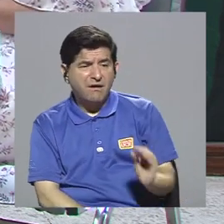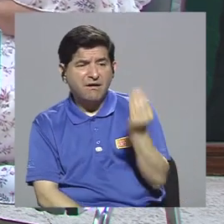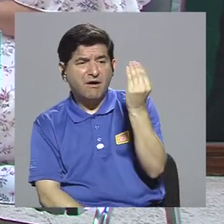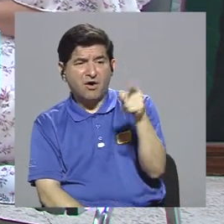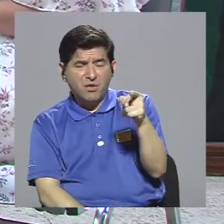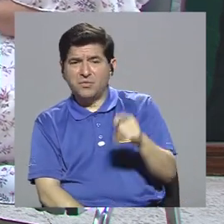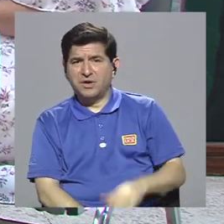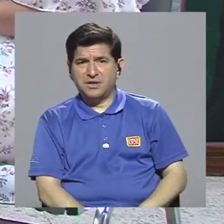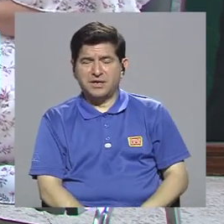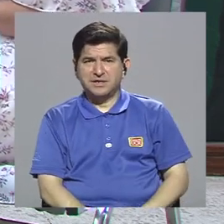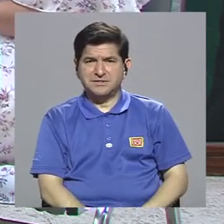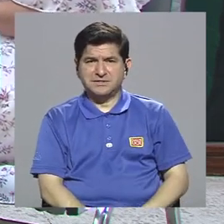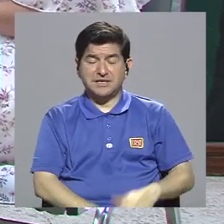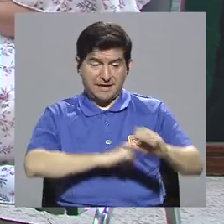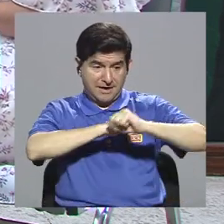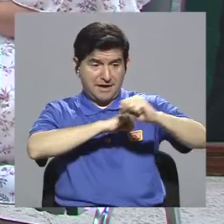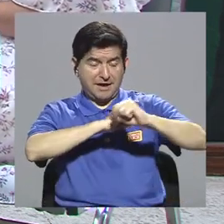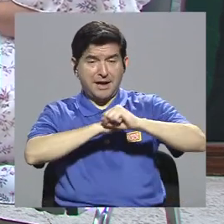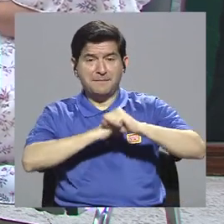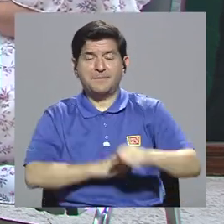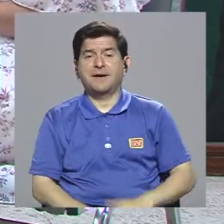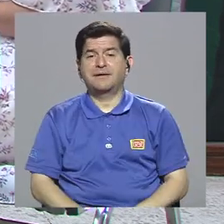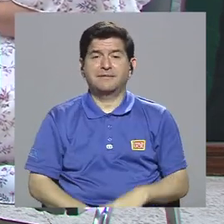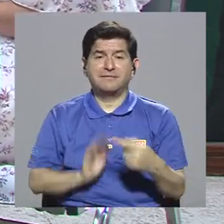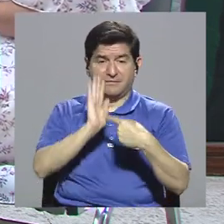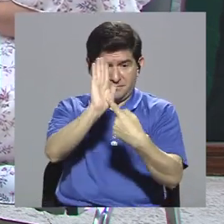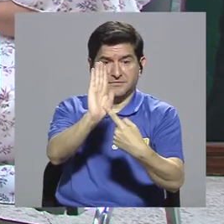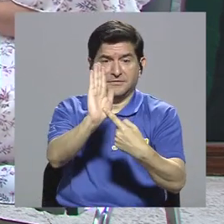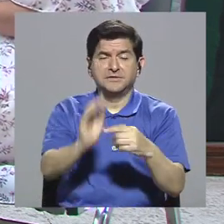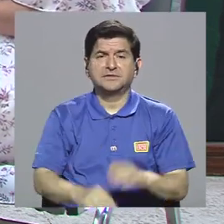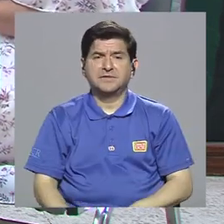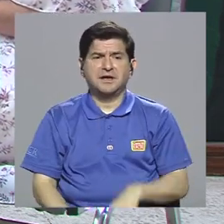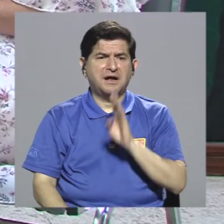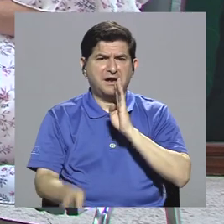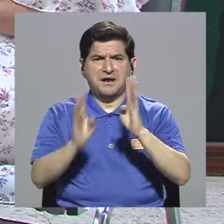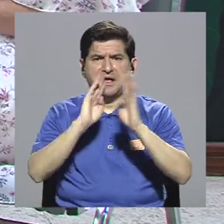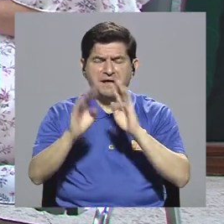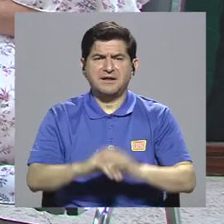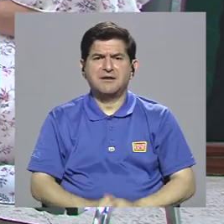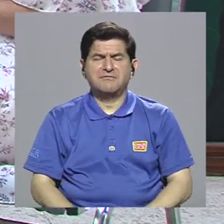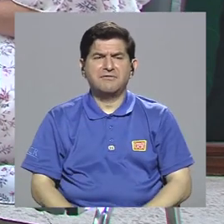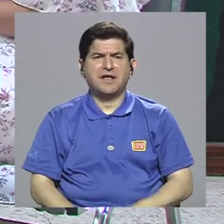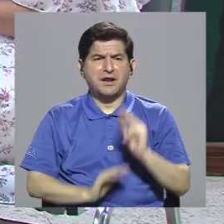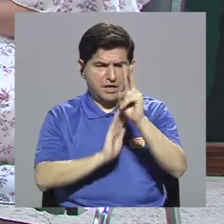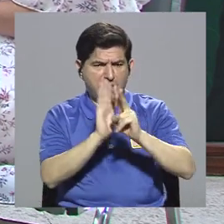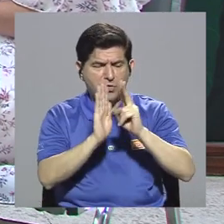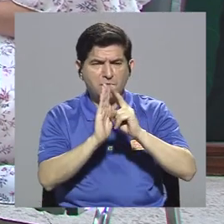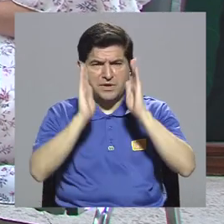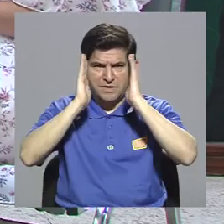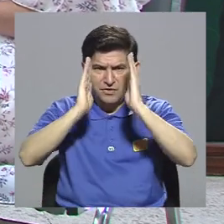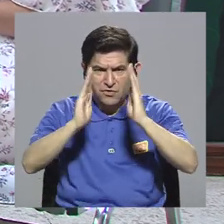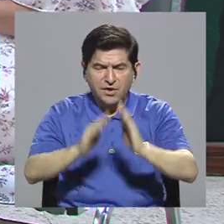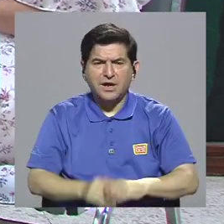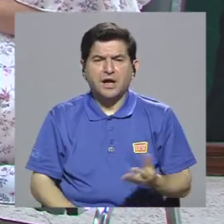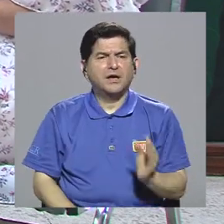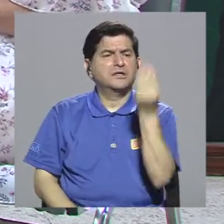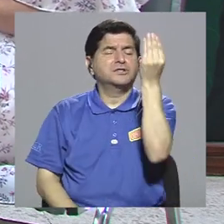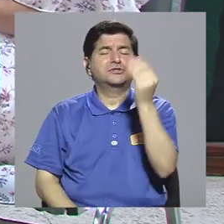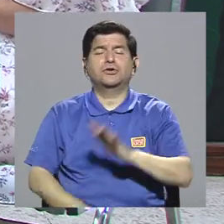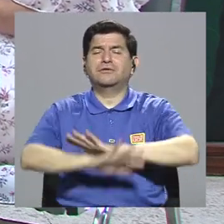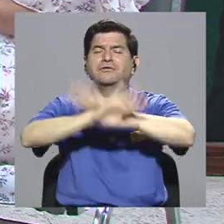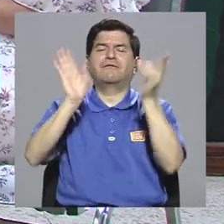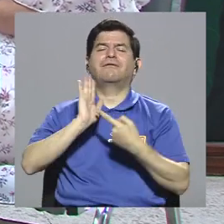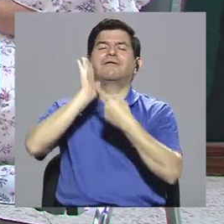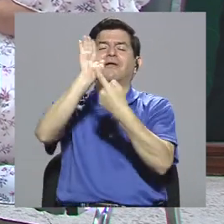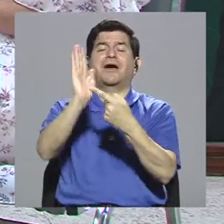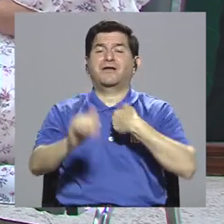en el spot de la campaña donde se habla dirigido a adolescentes, viene como muy claramente eso, ¿verdad? Yo